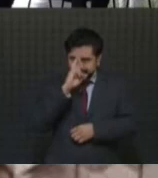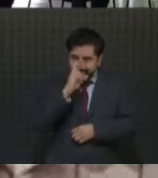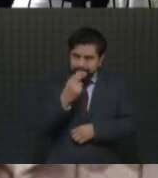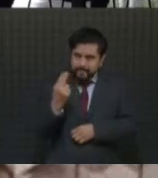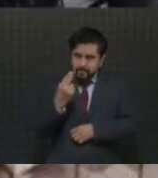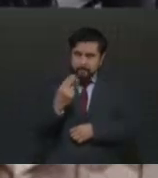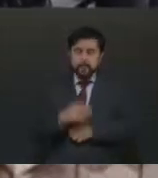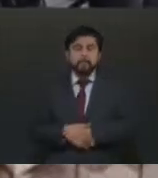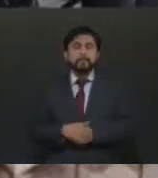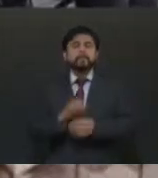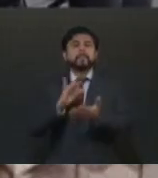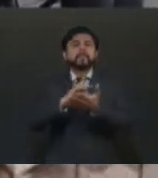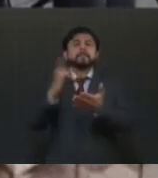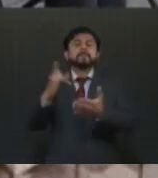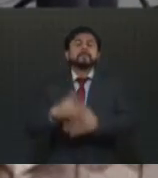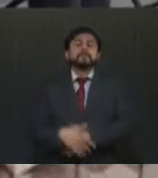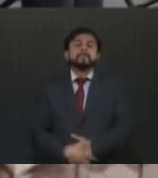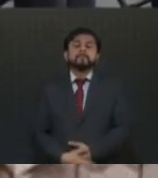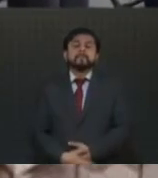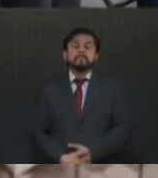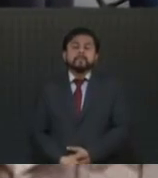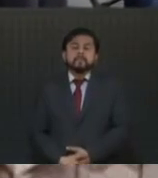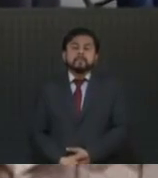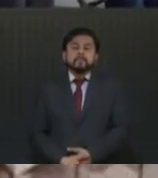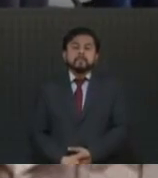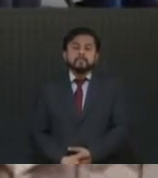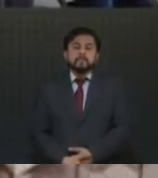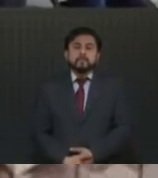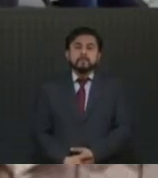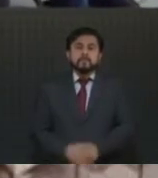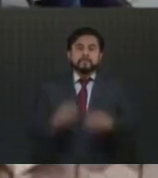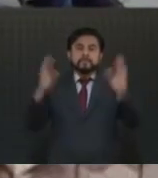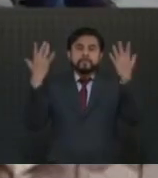Estimamos la intervención del escultor Pedro Reyes.